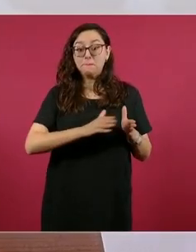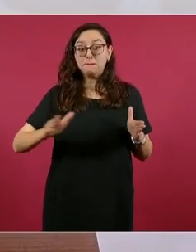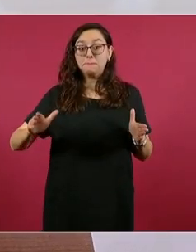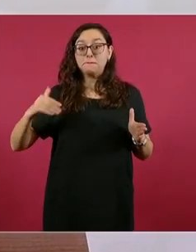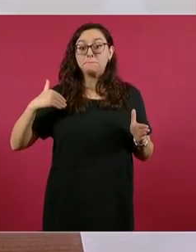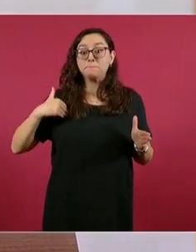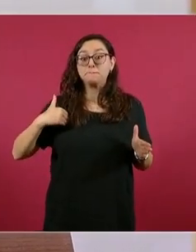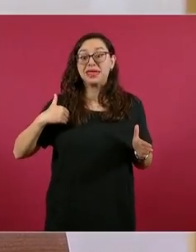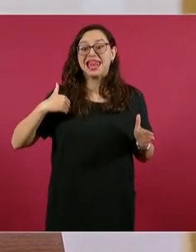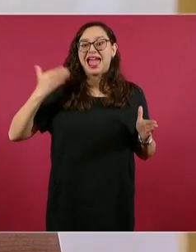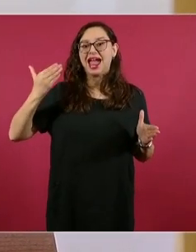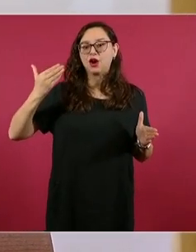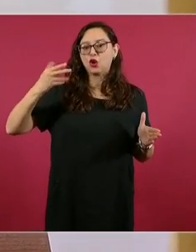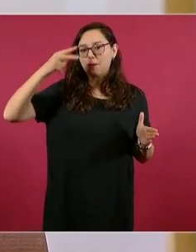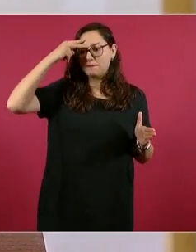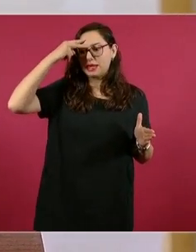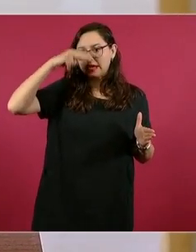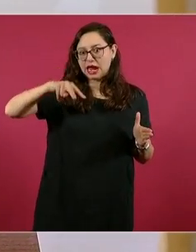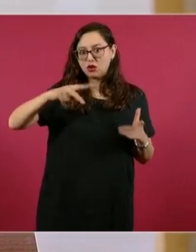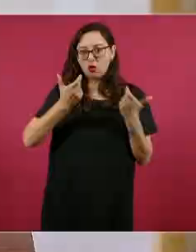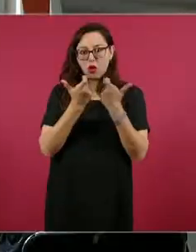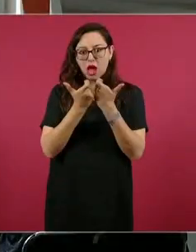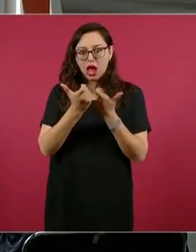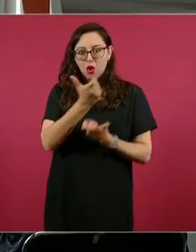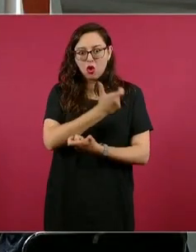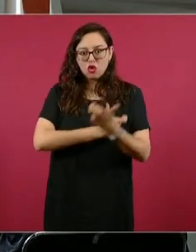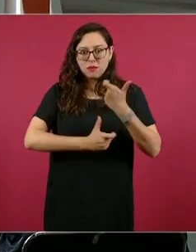sí, señor, en materia económica,